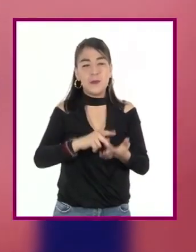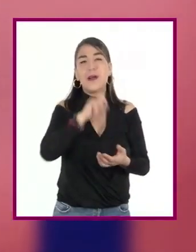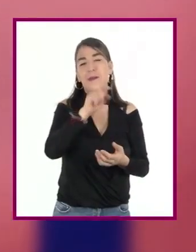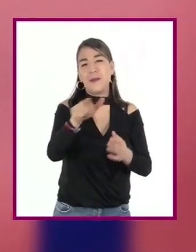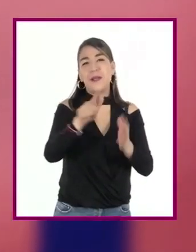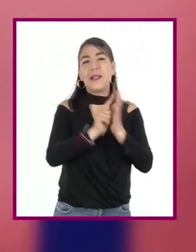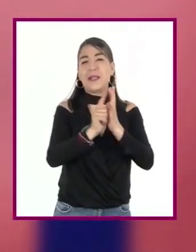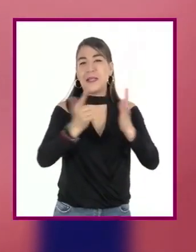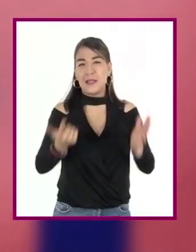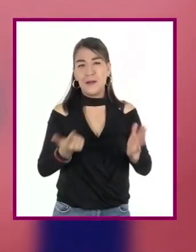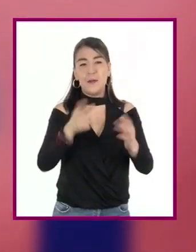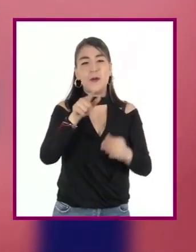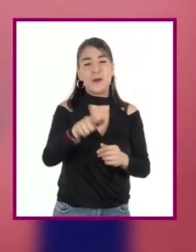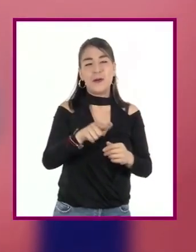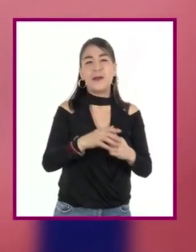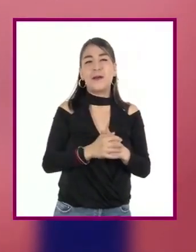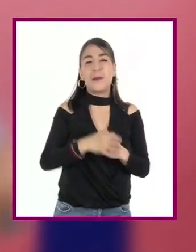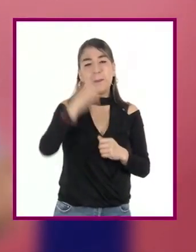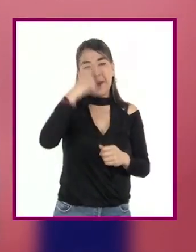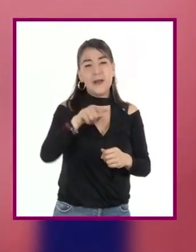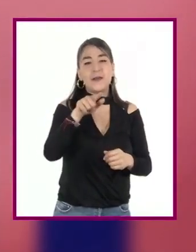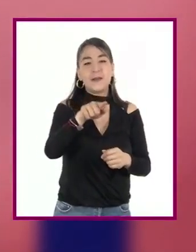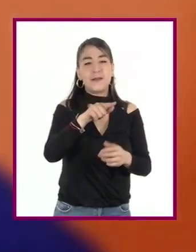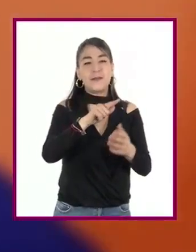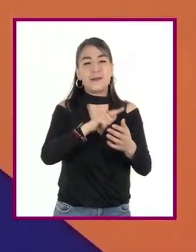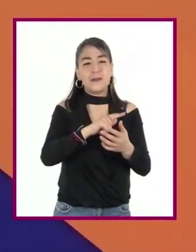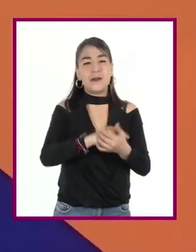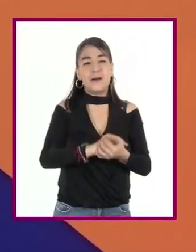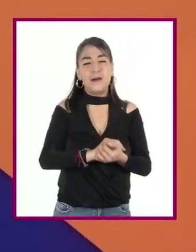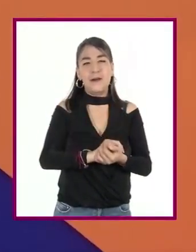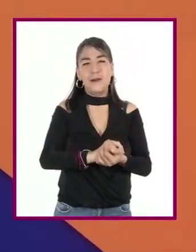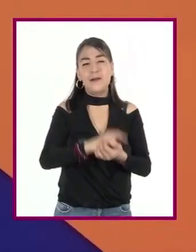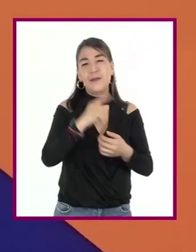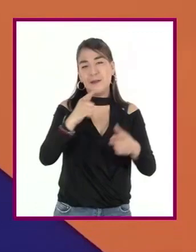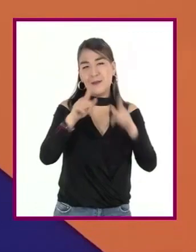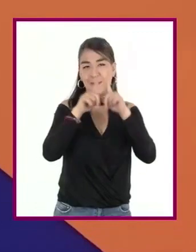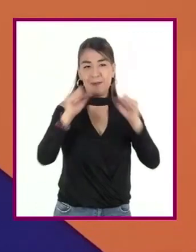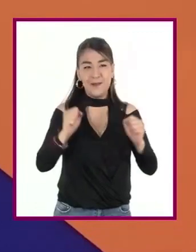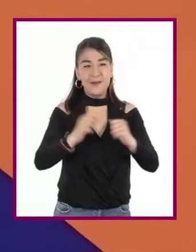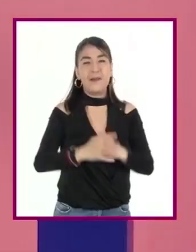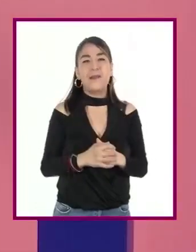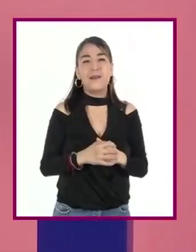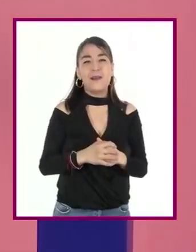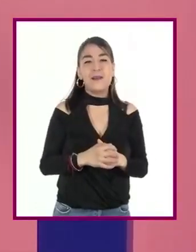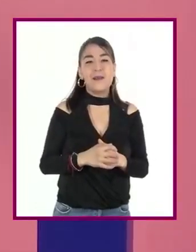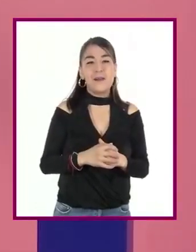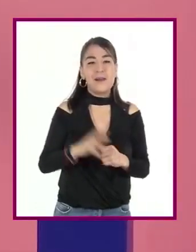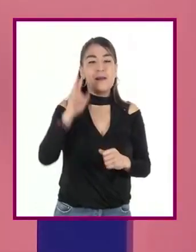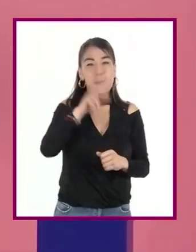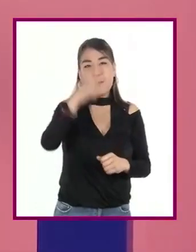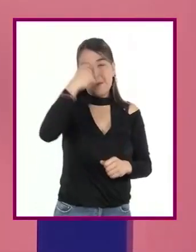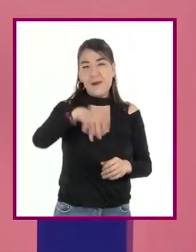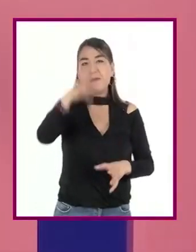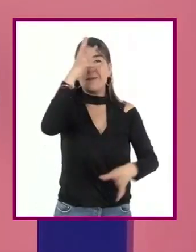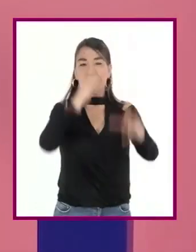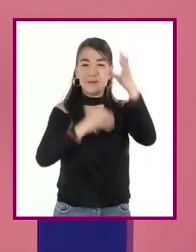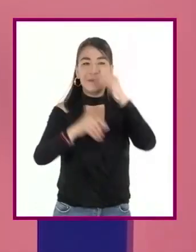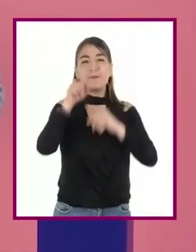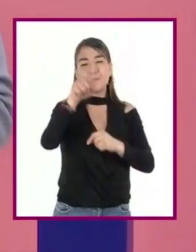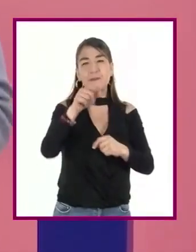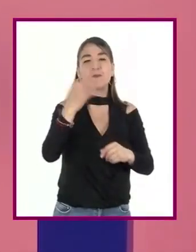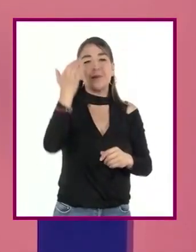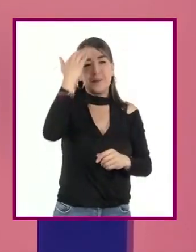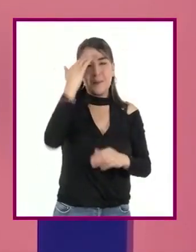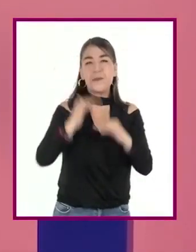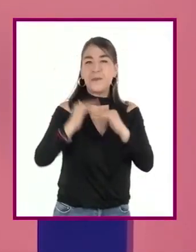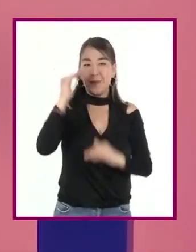notas. También podría ayudarles tener a la mano su libro de texto. Recuerden que todo lo que vean es para reforzar su conocimiento, así